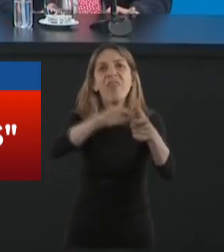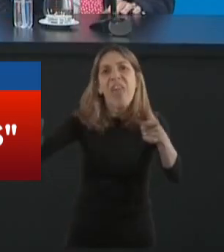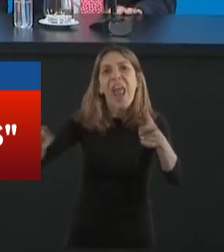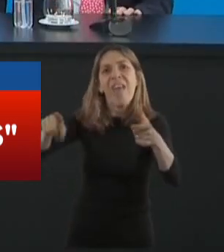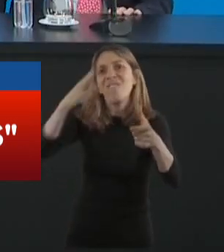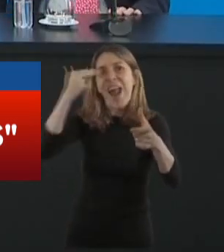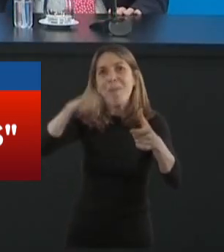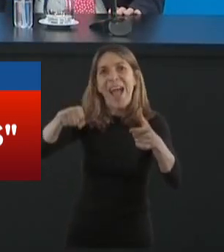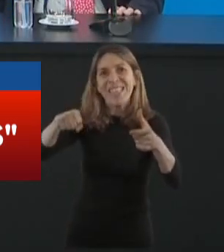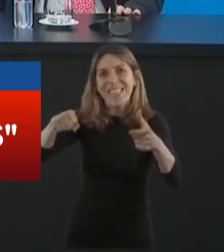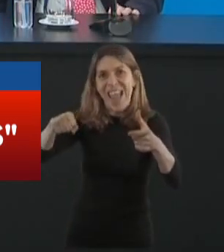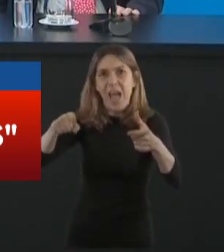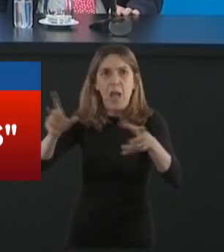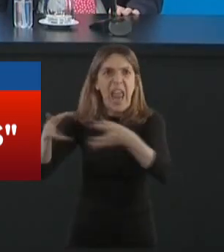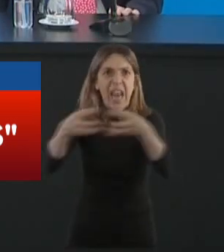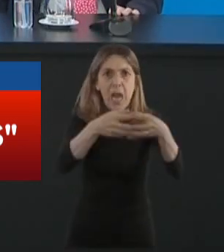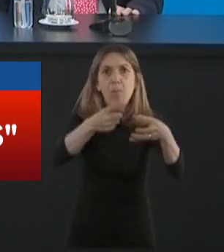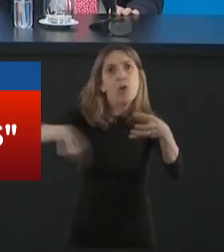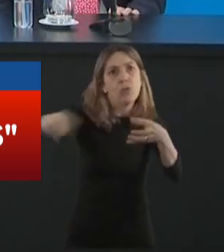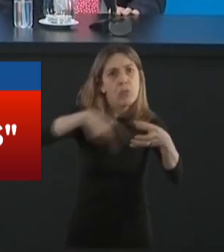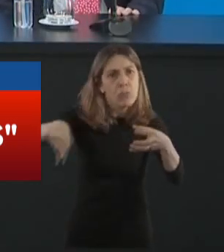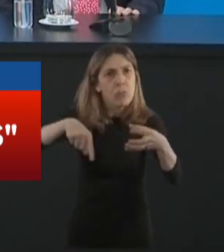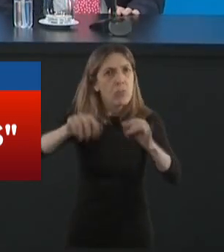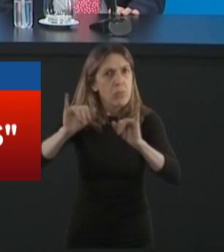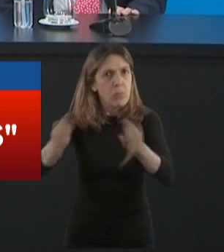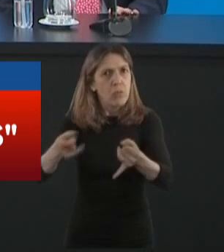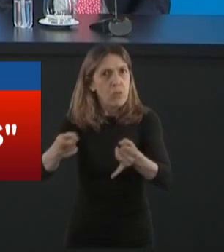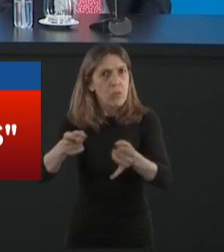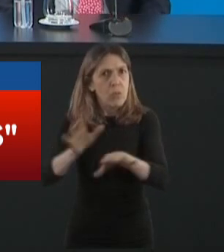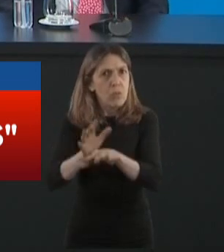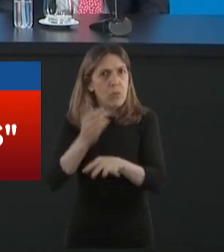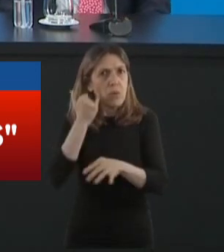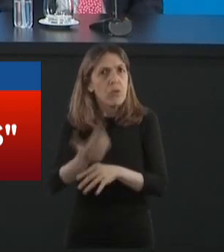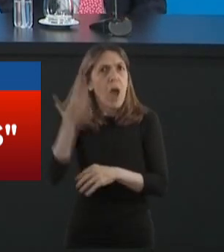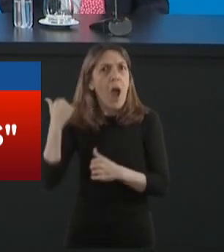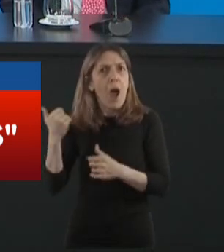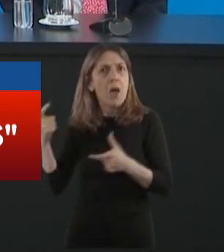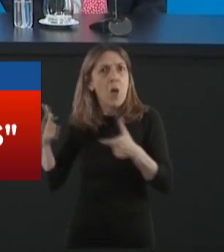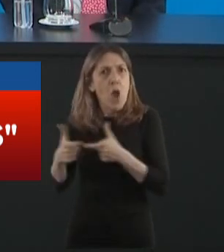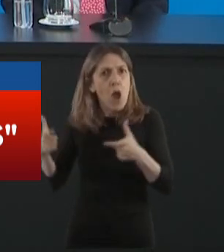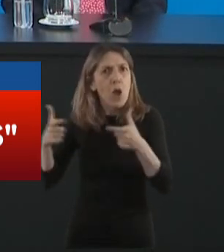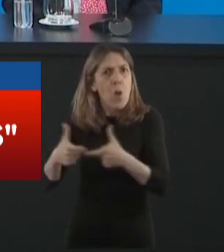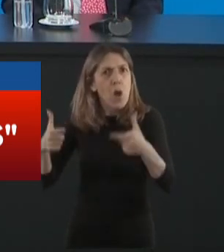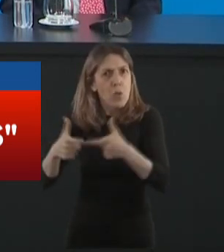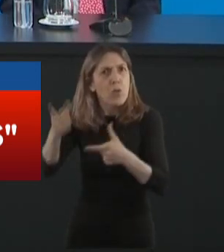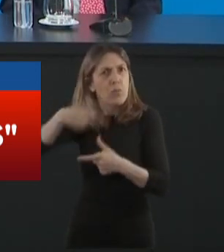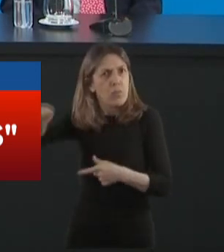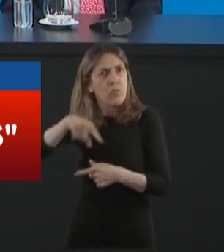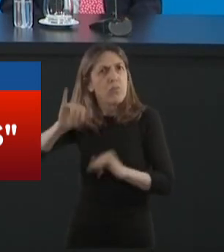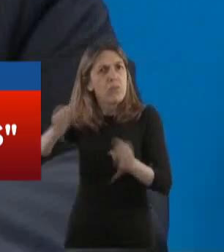que han mostrado en más de una reunión predisposición